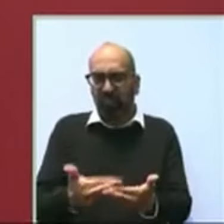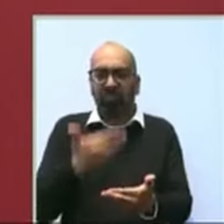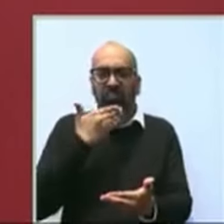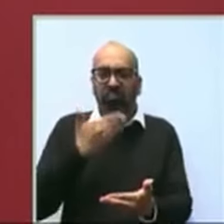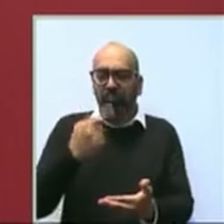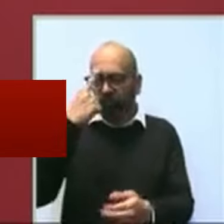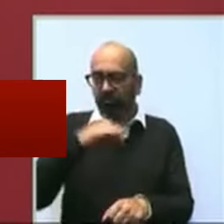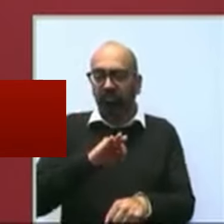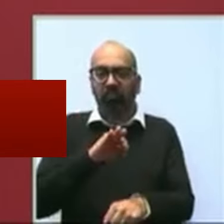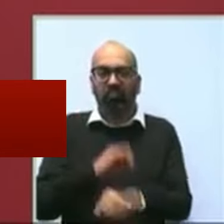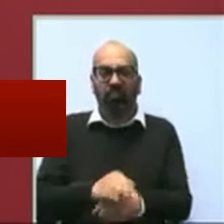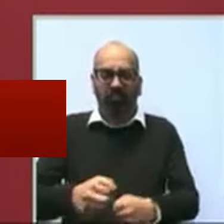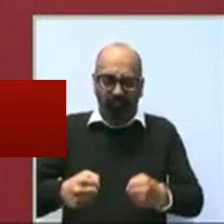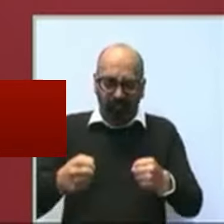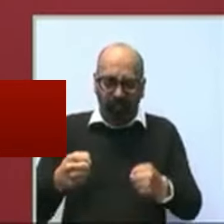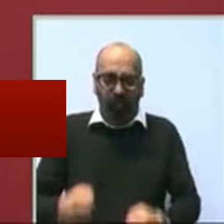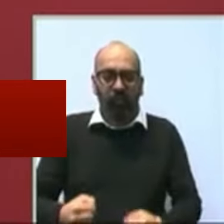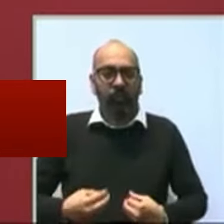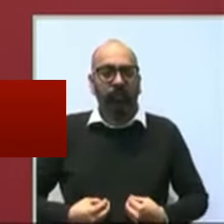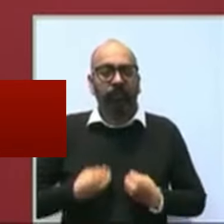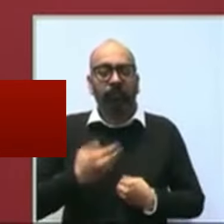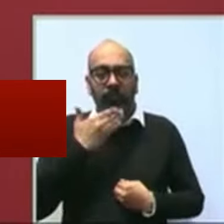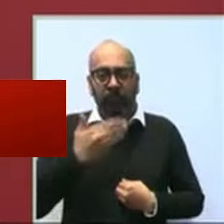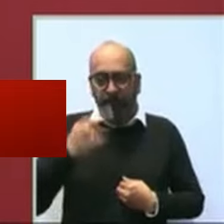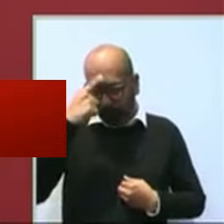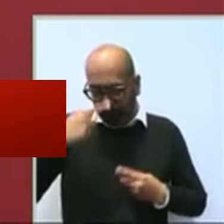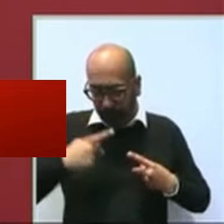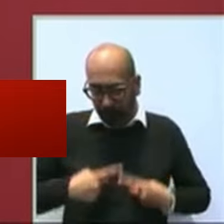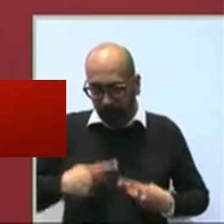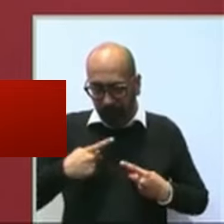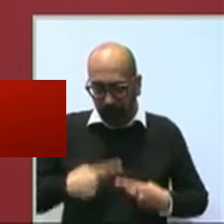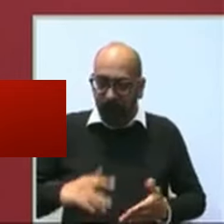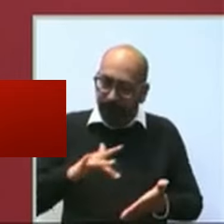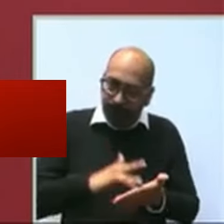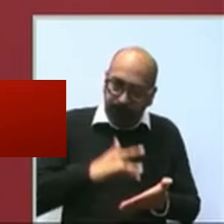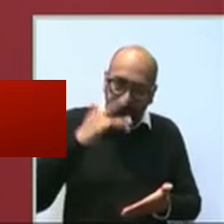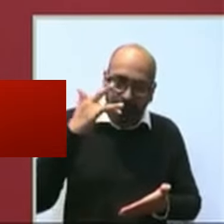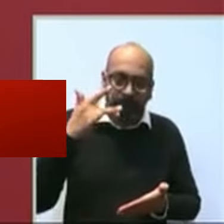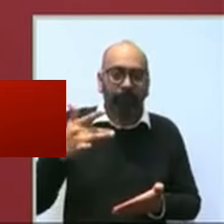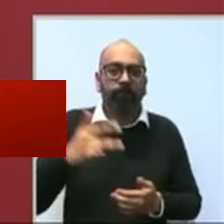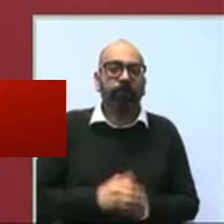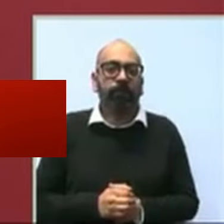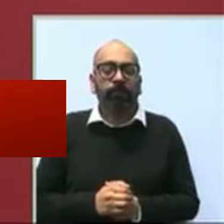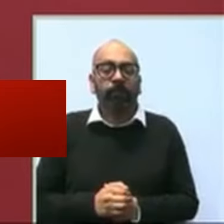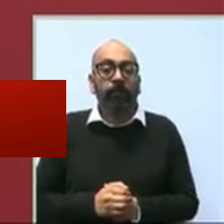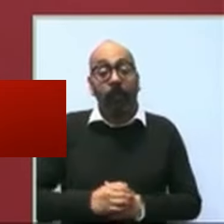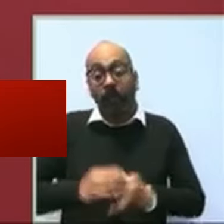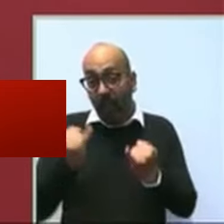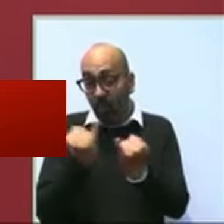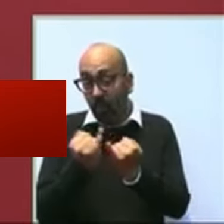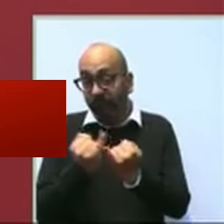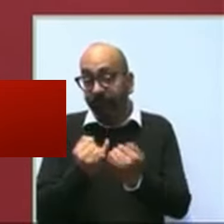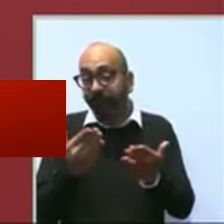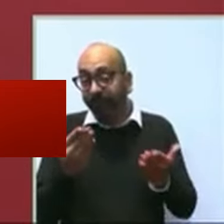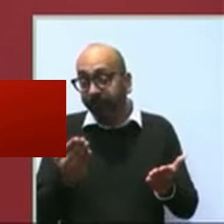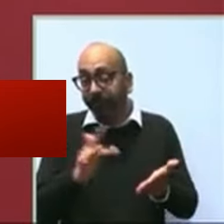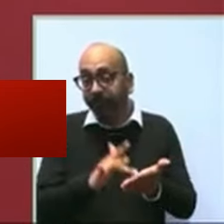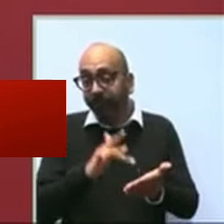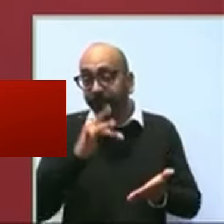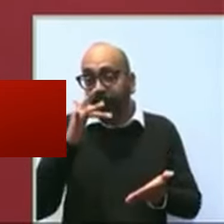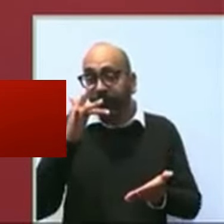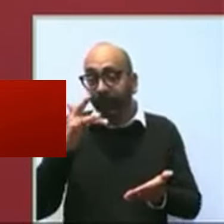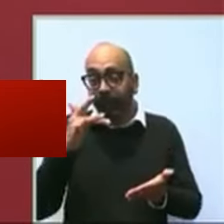posible que Morena tiene 2,5 millones de afiliados cuando 36 millones de mujeres y hombres votaron por la presidenta Claudia Sheinbaum Pardo? Tenemos un recorrido por